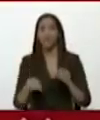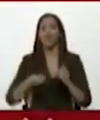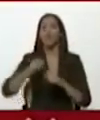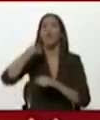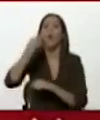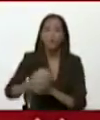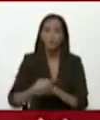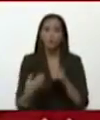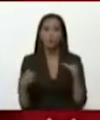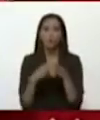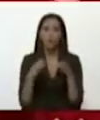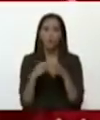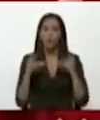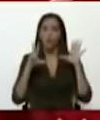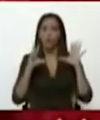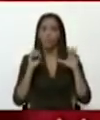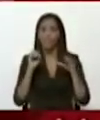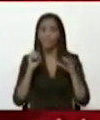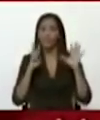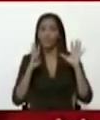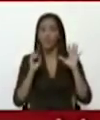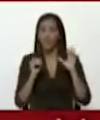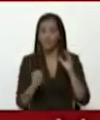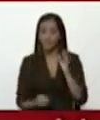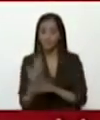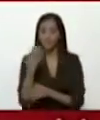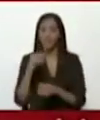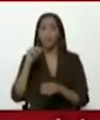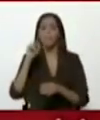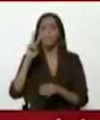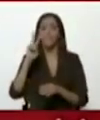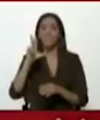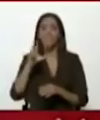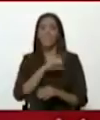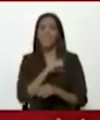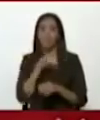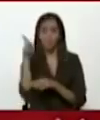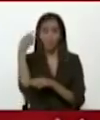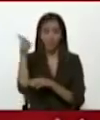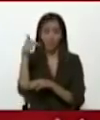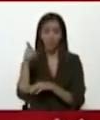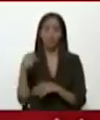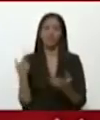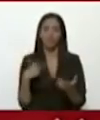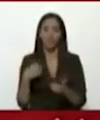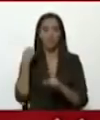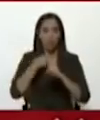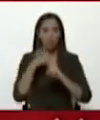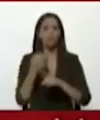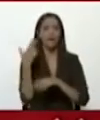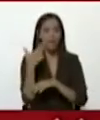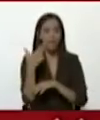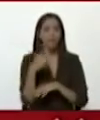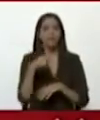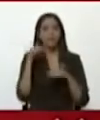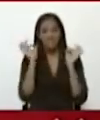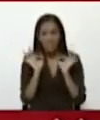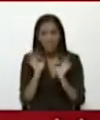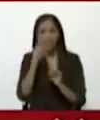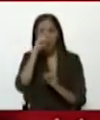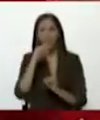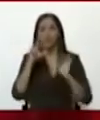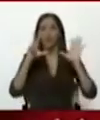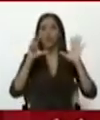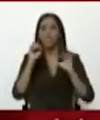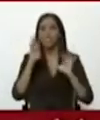en los 80 y los 90. En la parroquia 23 de enero tiene una tradición de lucha armada precisamente de los años 80 y 90, cuando